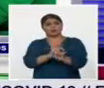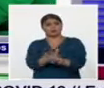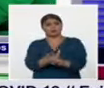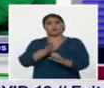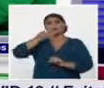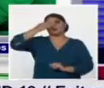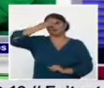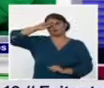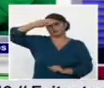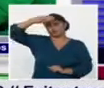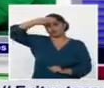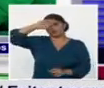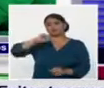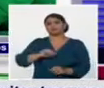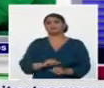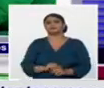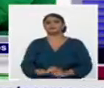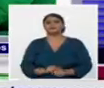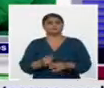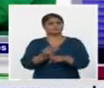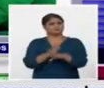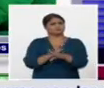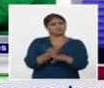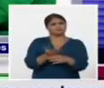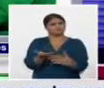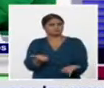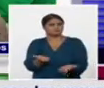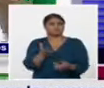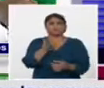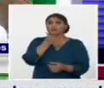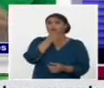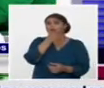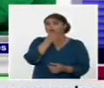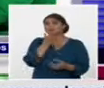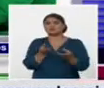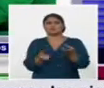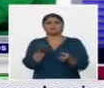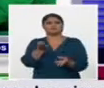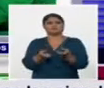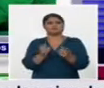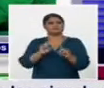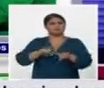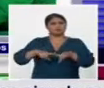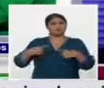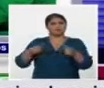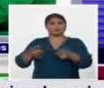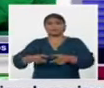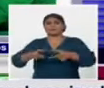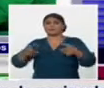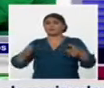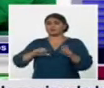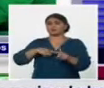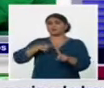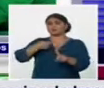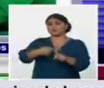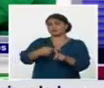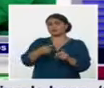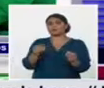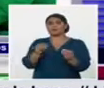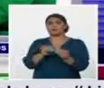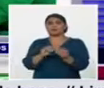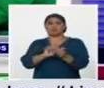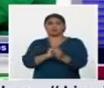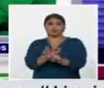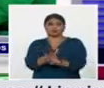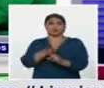ayer. Comportamiento similar en el sentido del número, del predominio de la transmisión